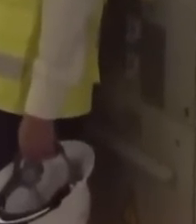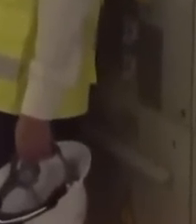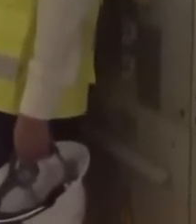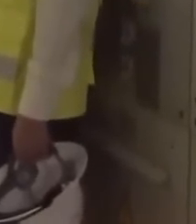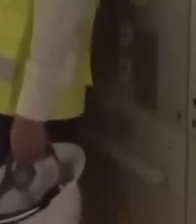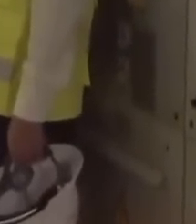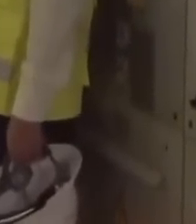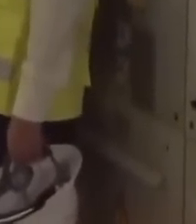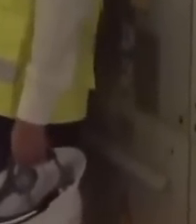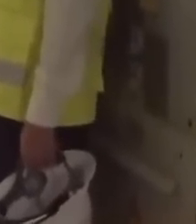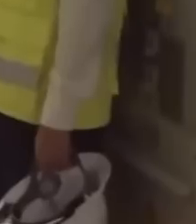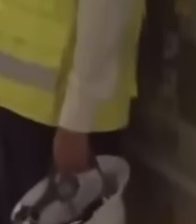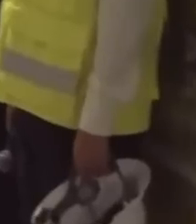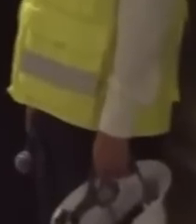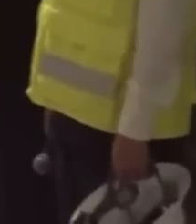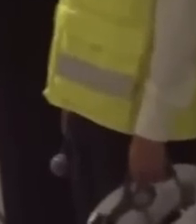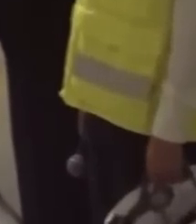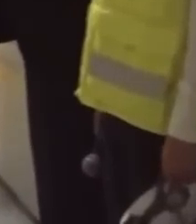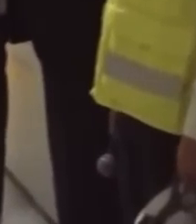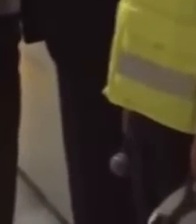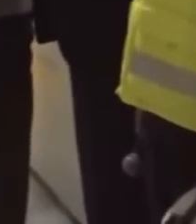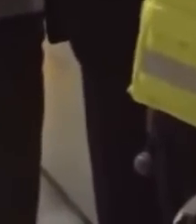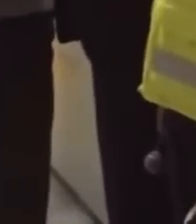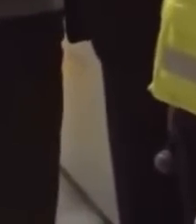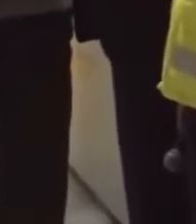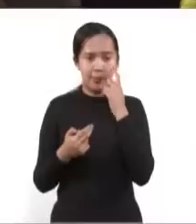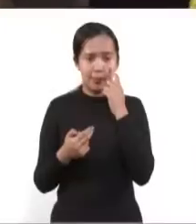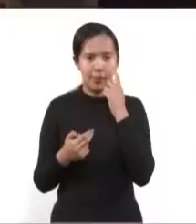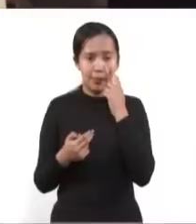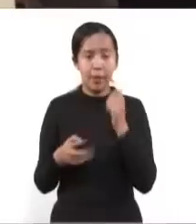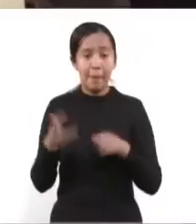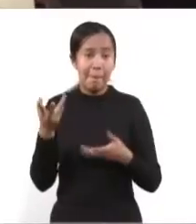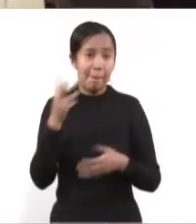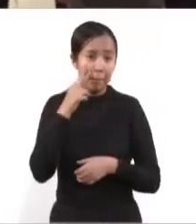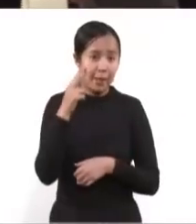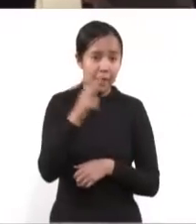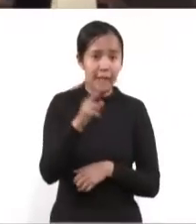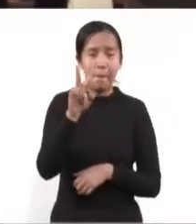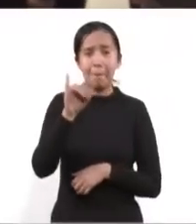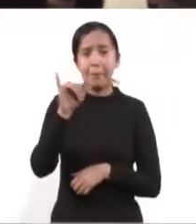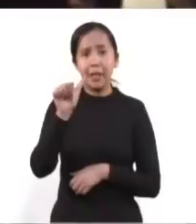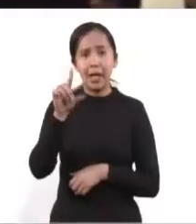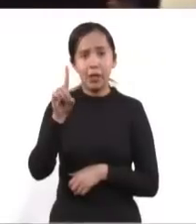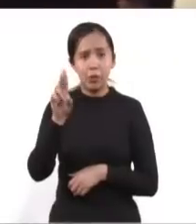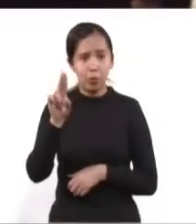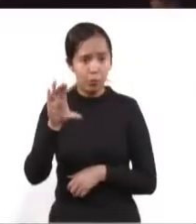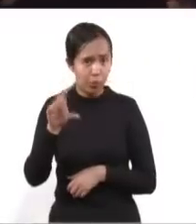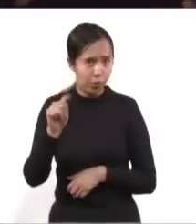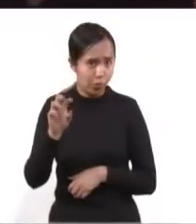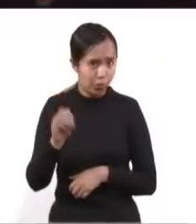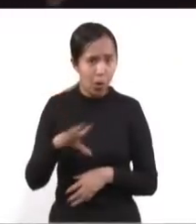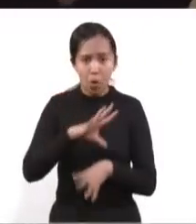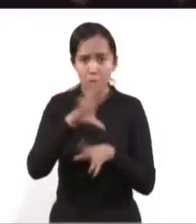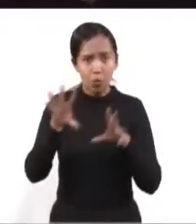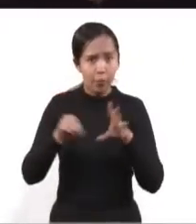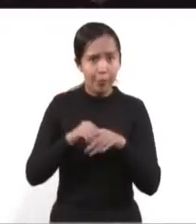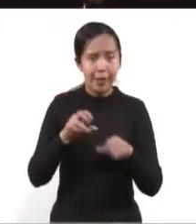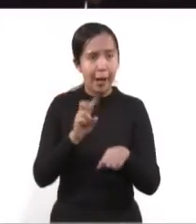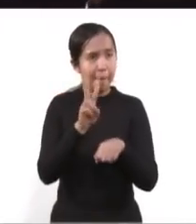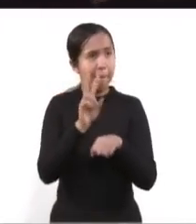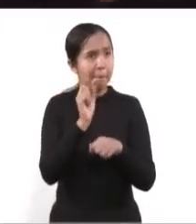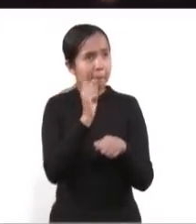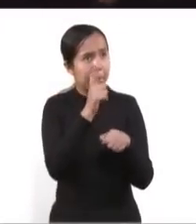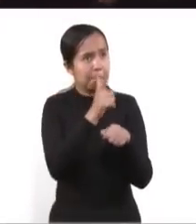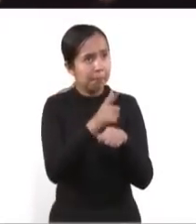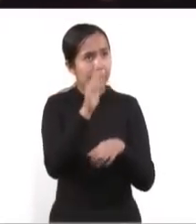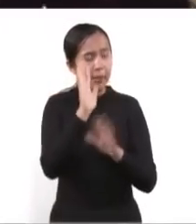7, que sirve para la subestación de rectificación de viaducto. Todas están perfectamente identificadas, lo que